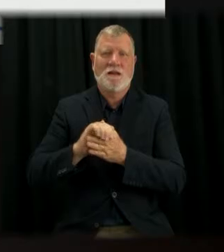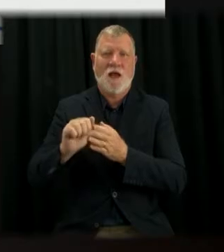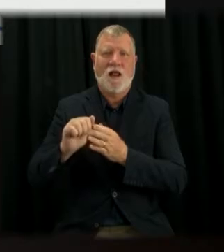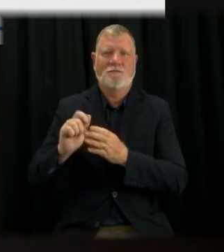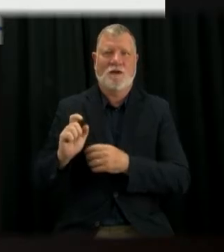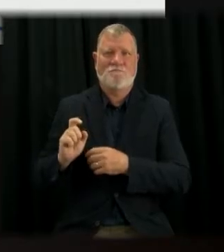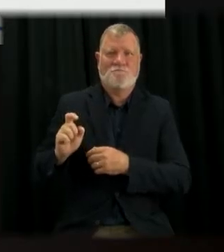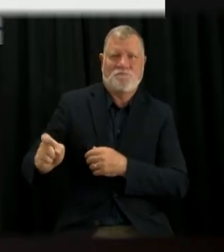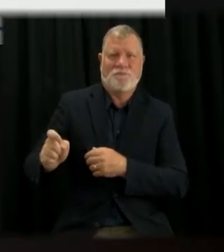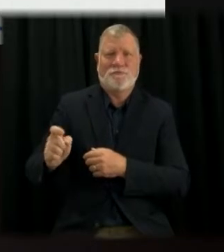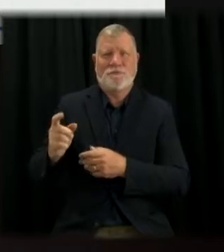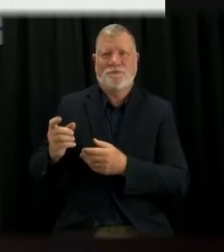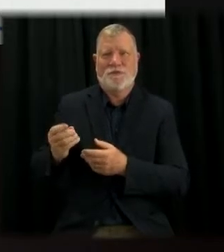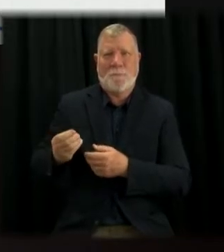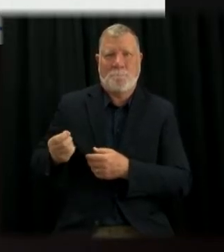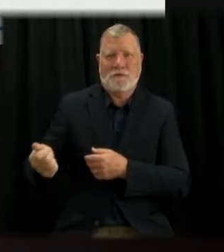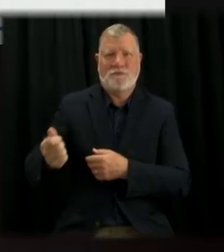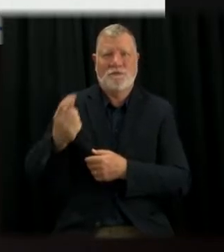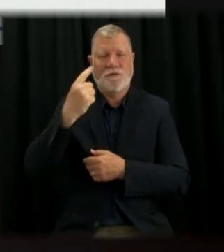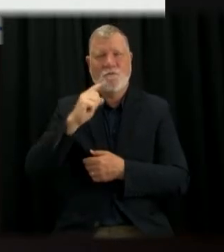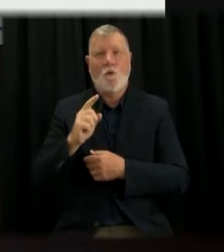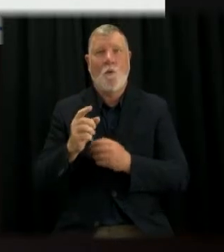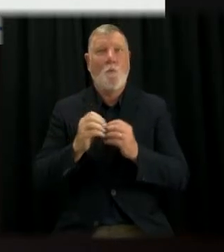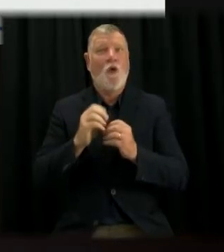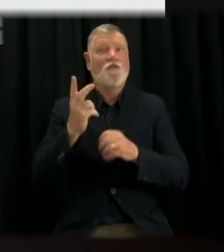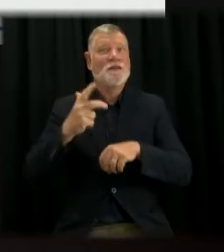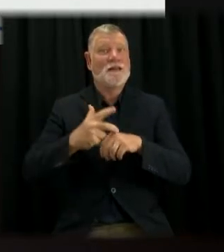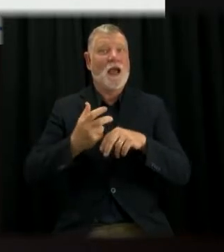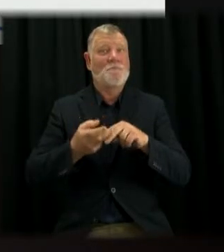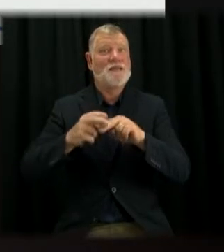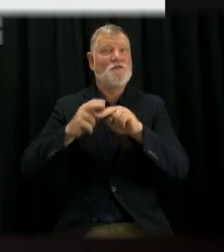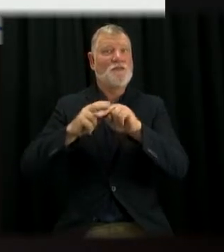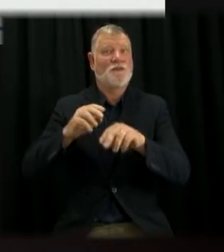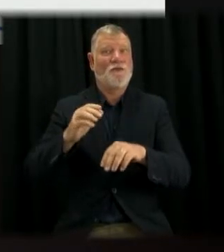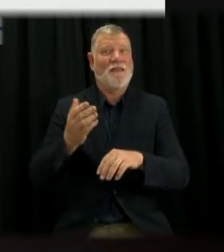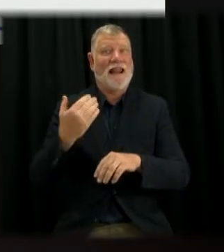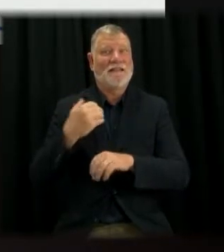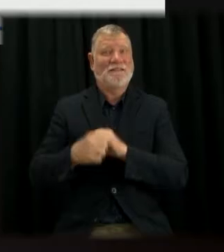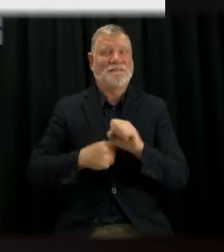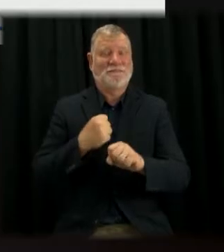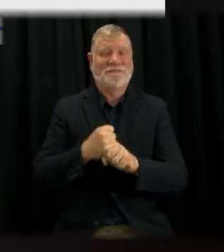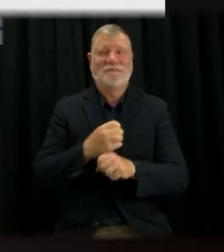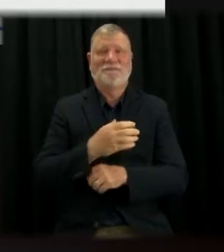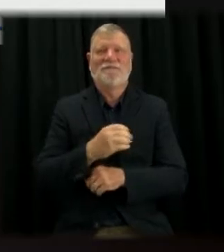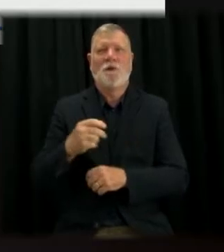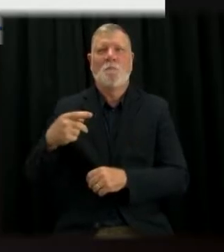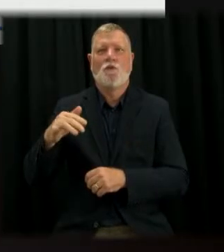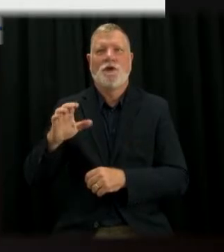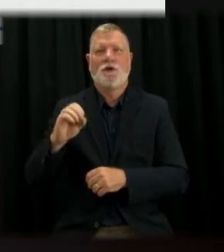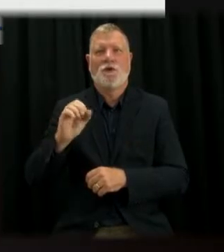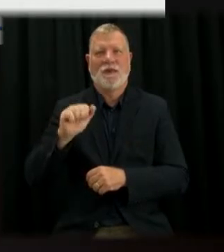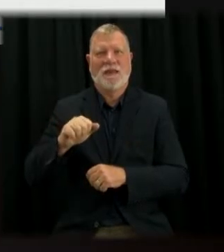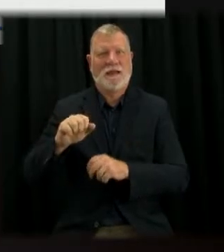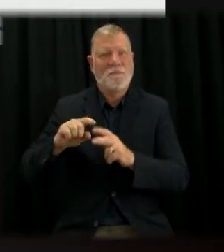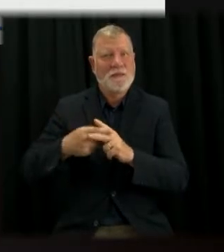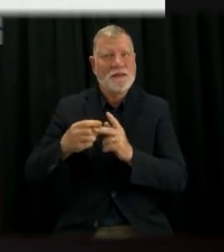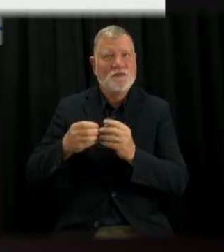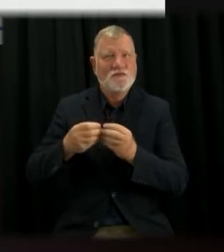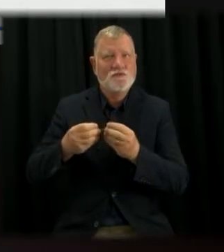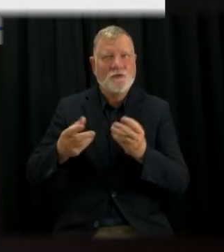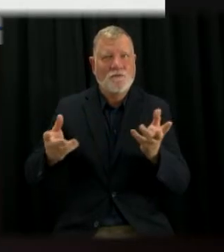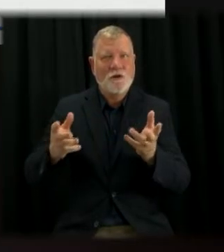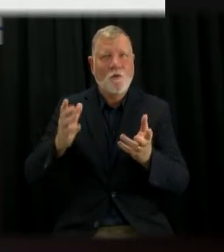Se va a beneficiar de 15 millones de gastos capitales en un aumento de el triple de año en comparación con